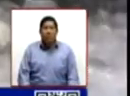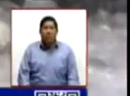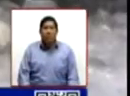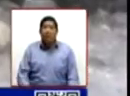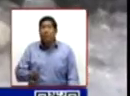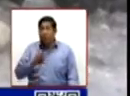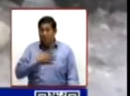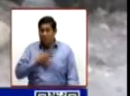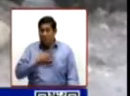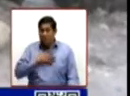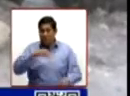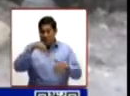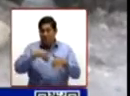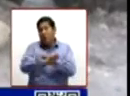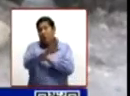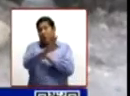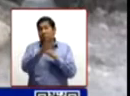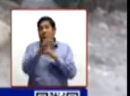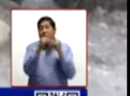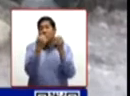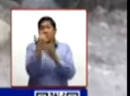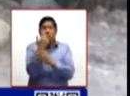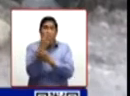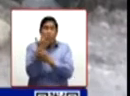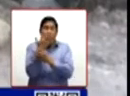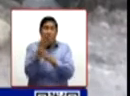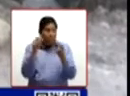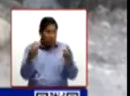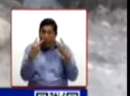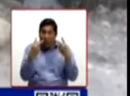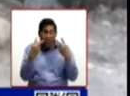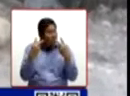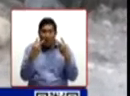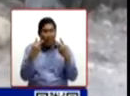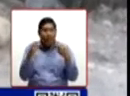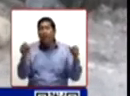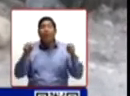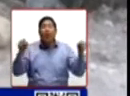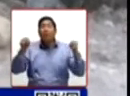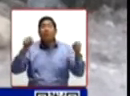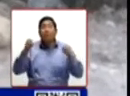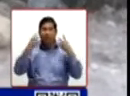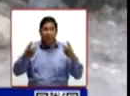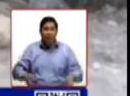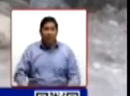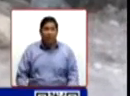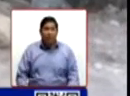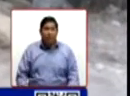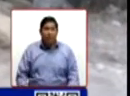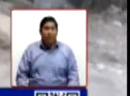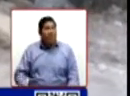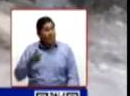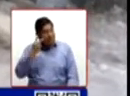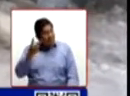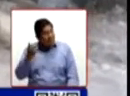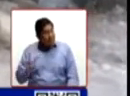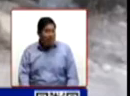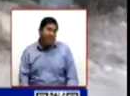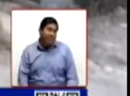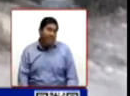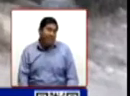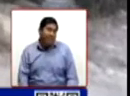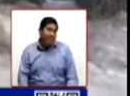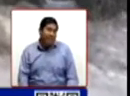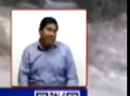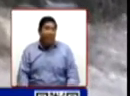Estoy al interior de estos arbustos y estoy seguro que usted no me ve. Estoy seguro, voy a mover algunas ramas, pero no me ve. Pero voy a salir, mire.